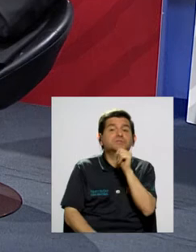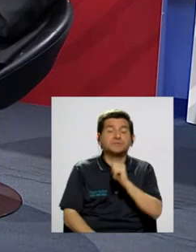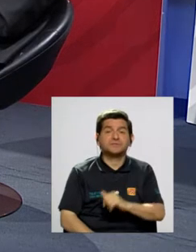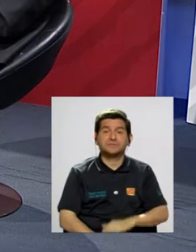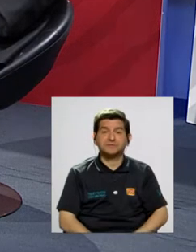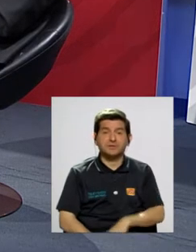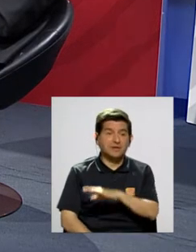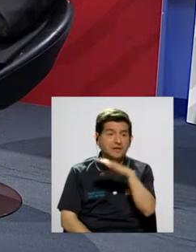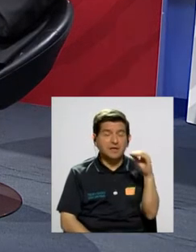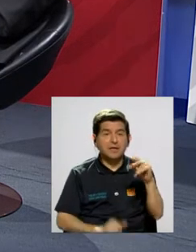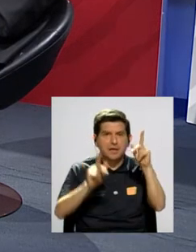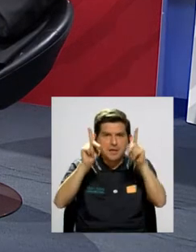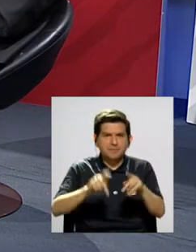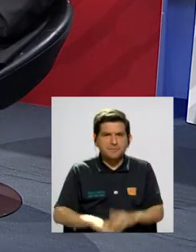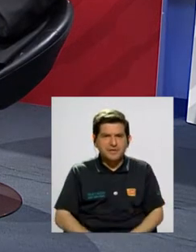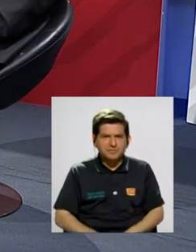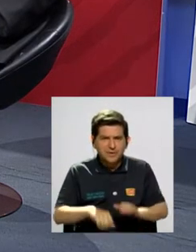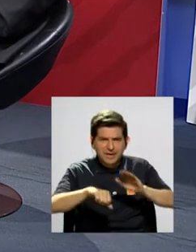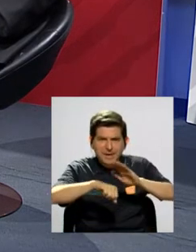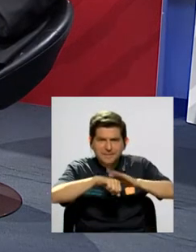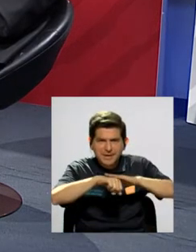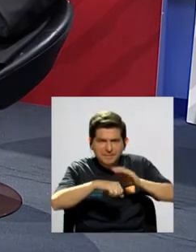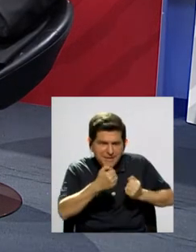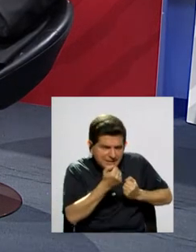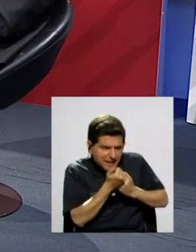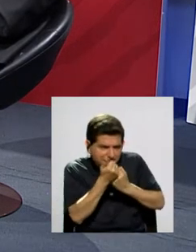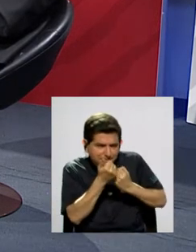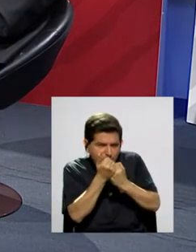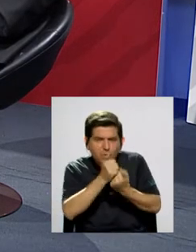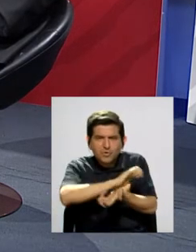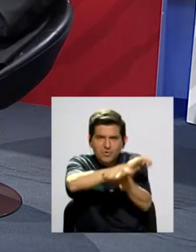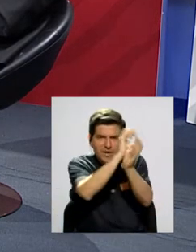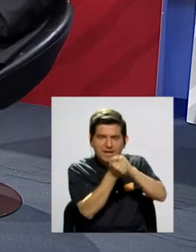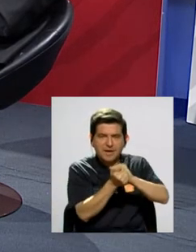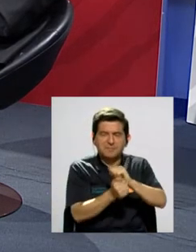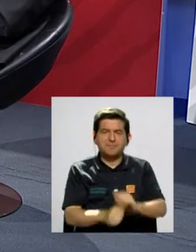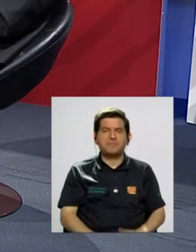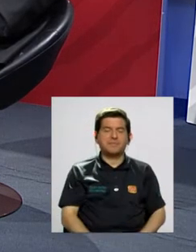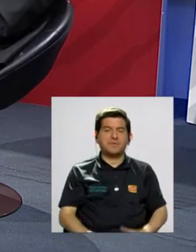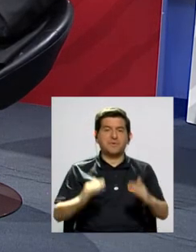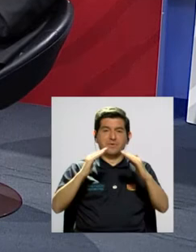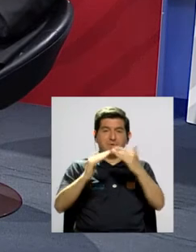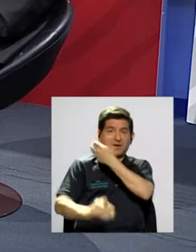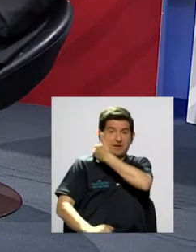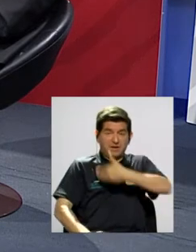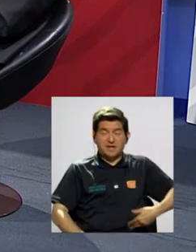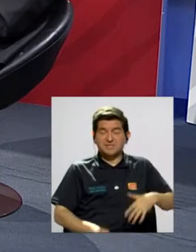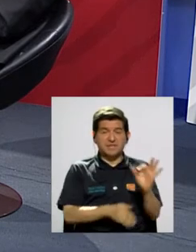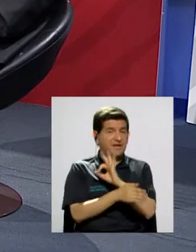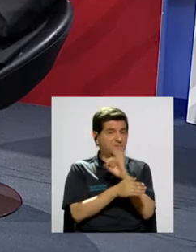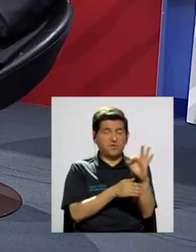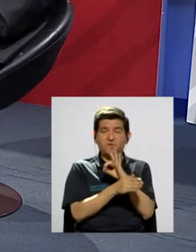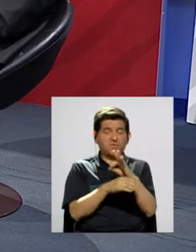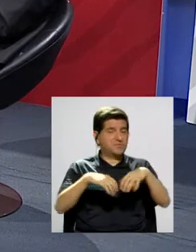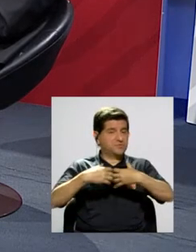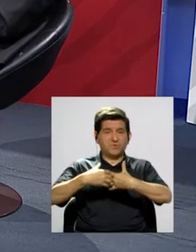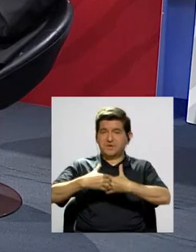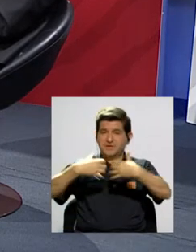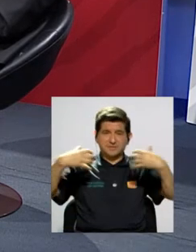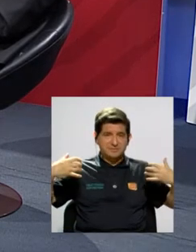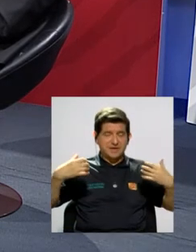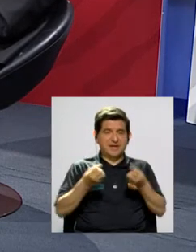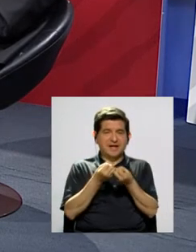¿verdad? Y quién va a ser el que haga esa palanca de transformación, porque Casa Presidencial no va a funcionar de manera aislada sin un